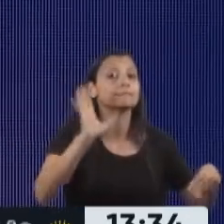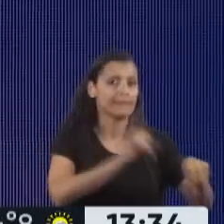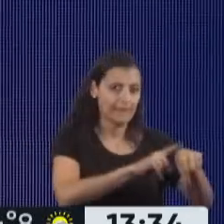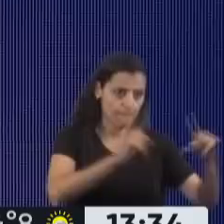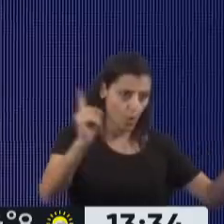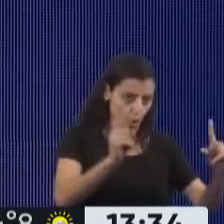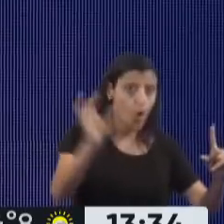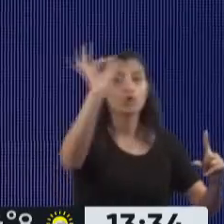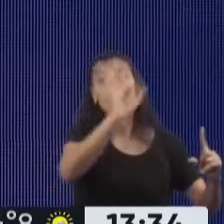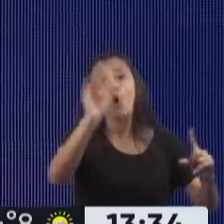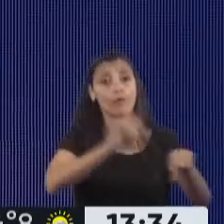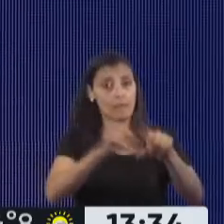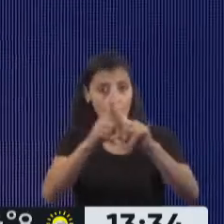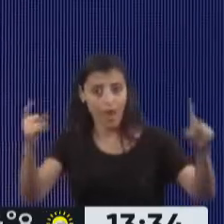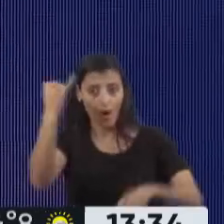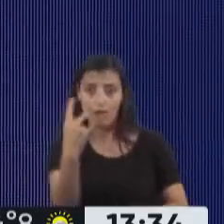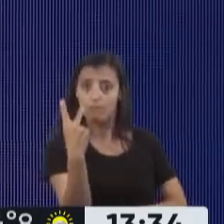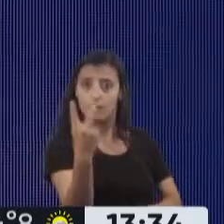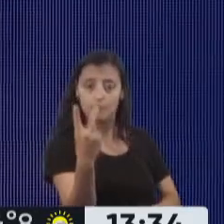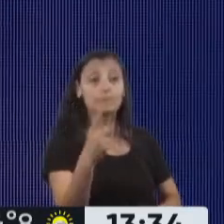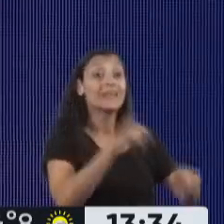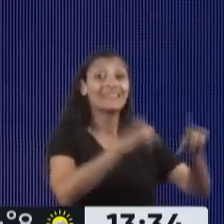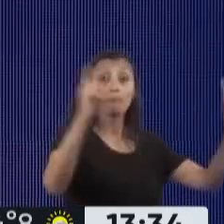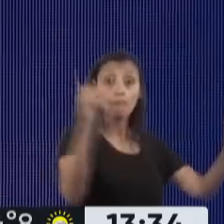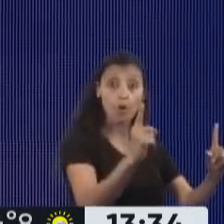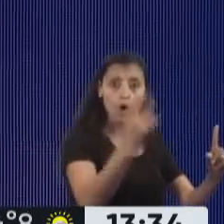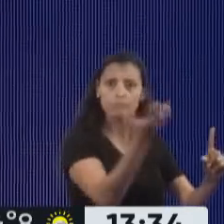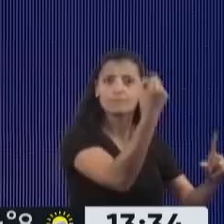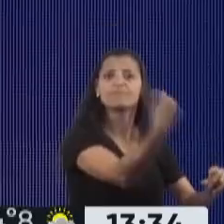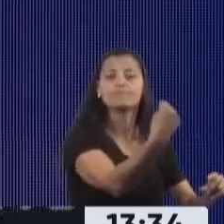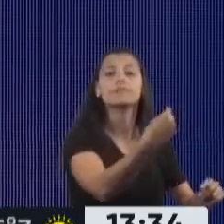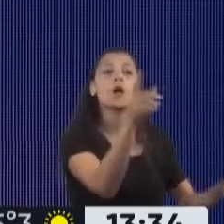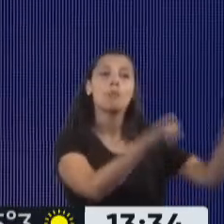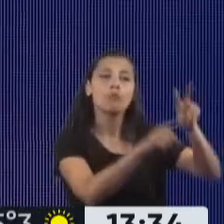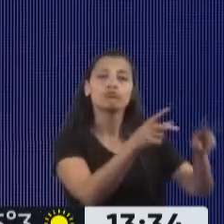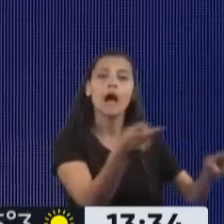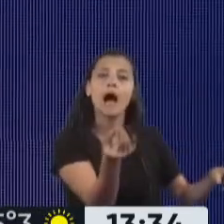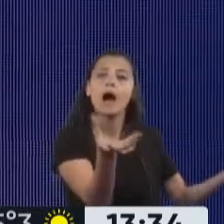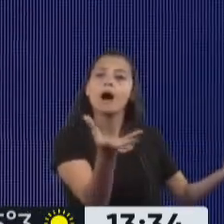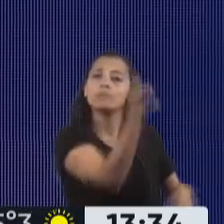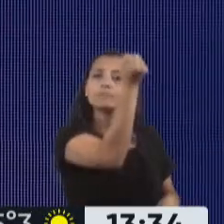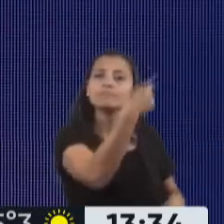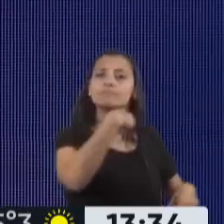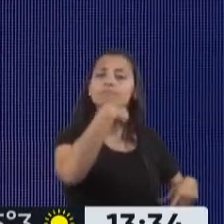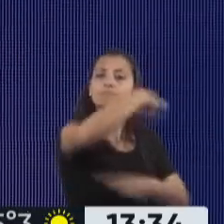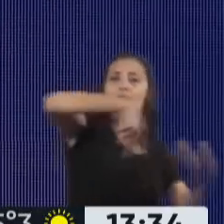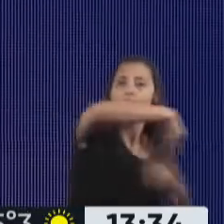plazo y al largo plazo. En el corto plazo tiene que ver con la recuperación cíclica.